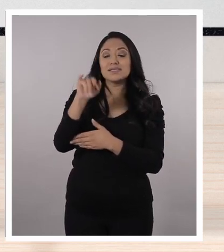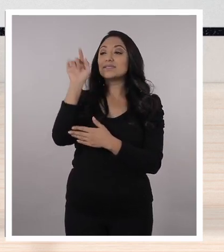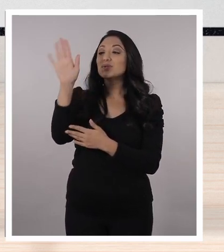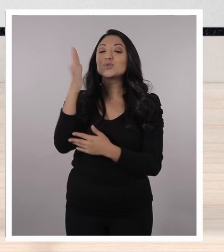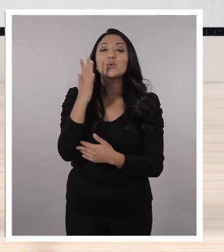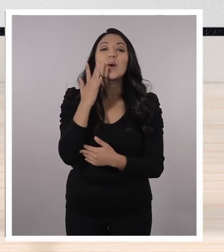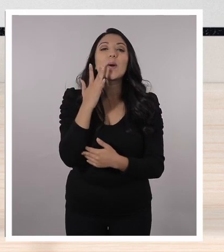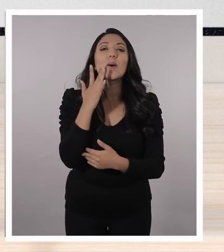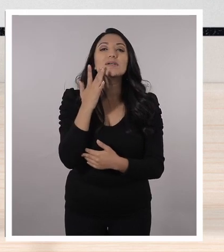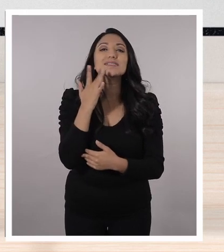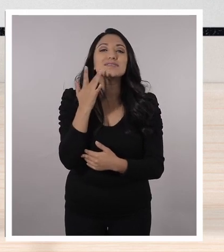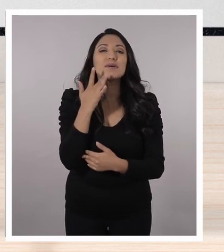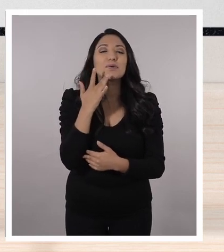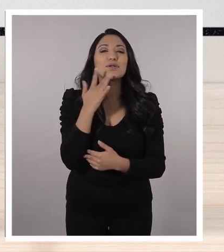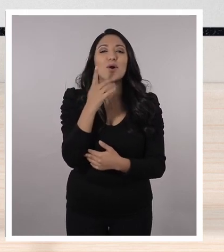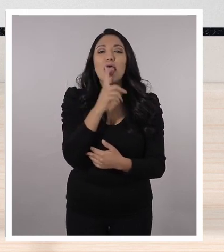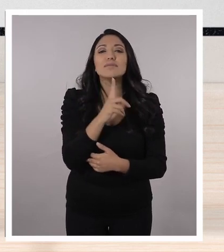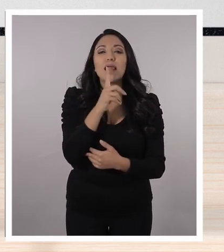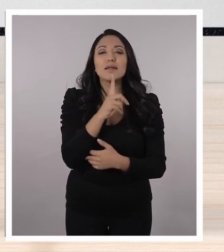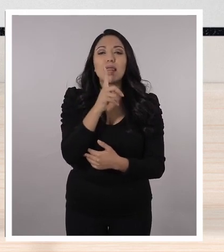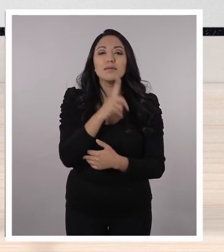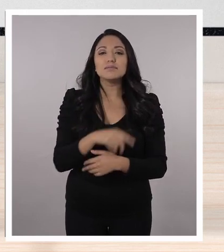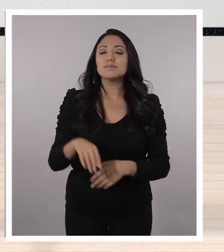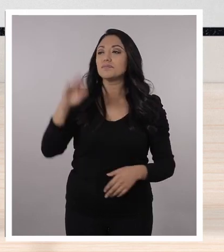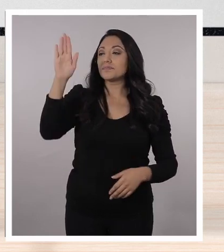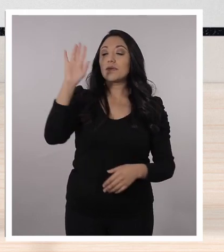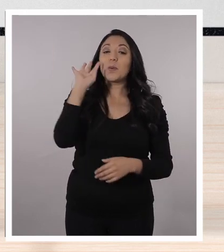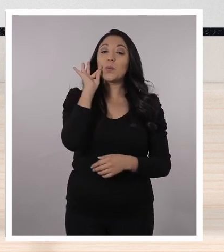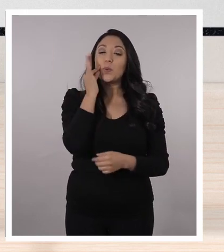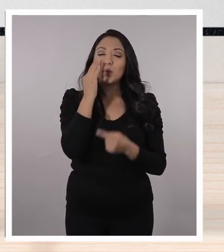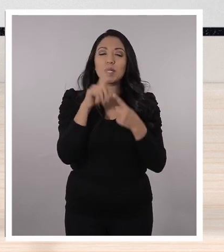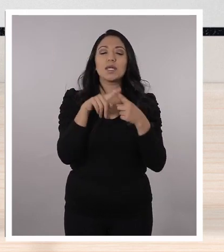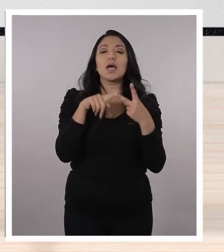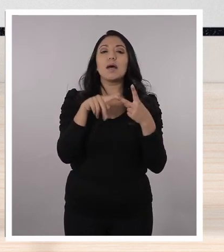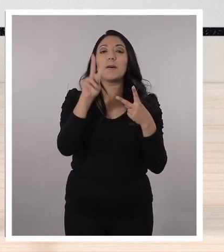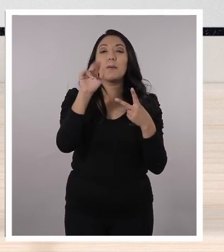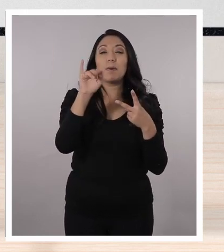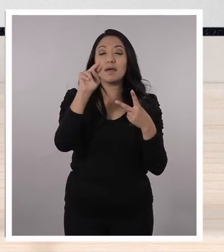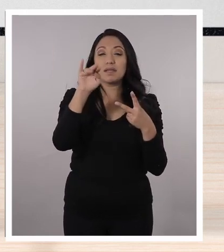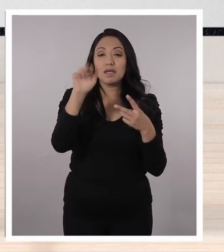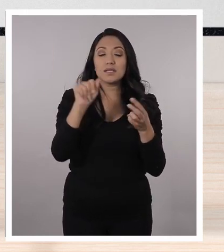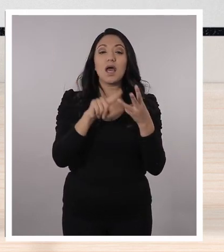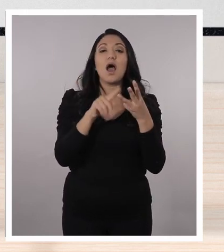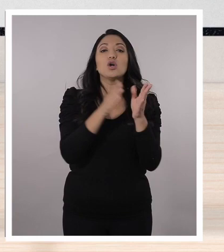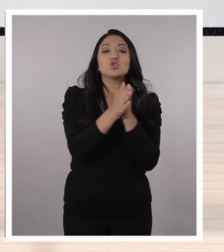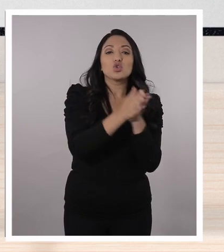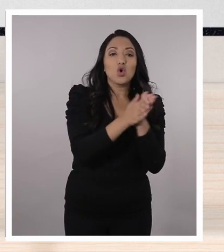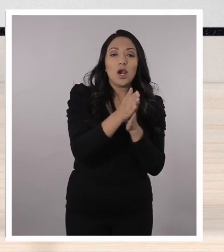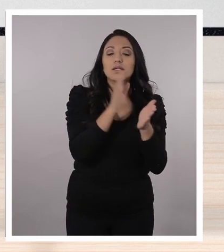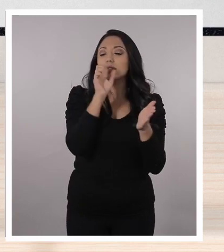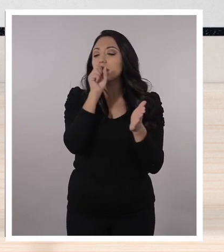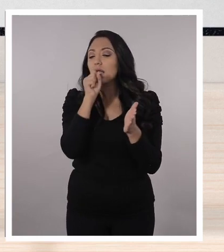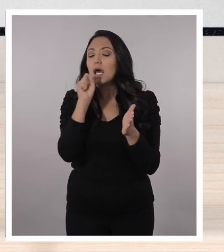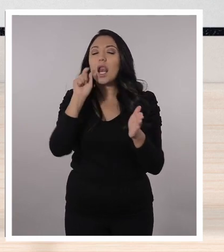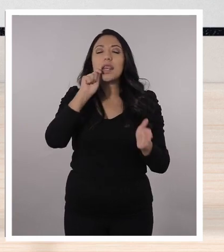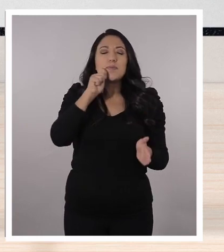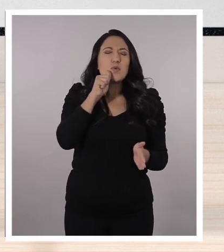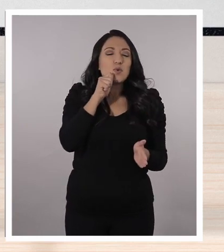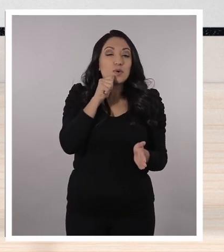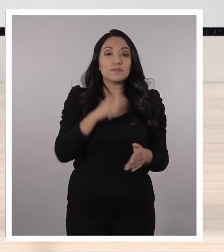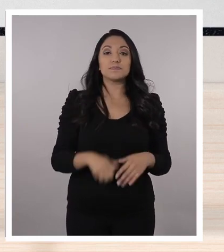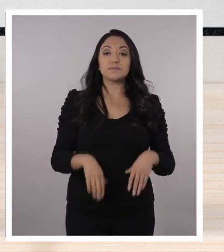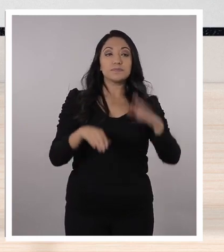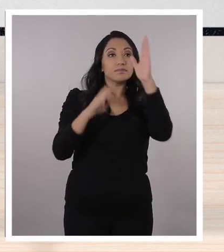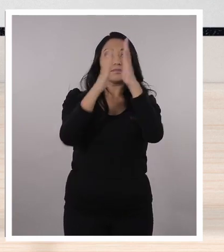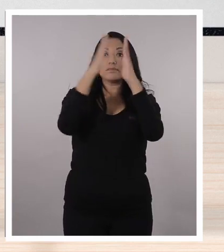de helado favoritos de estas personas. Y vimos que son fresa, vainilla, chocolate, naranja y limón.